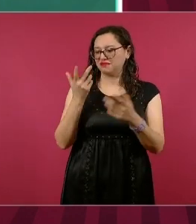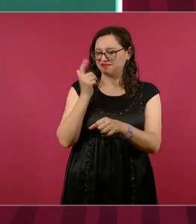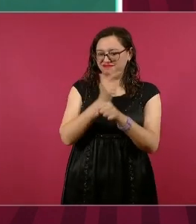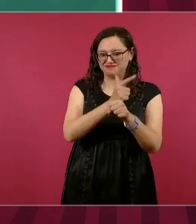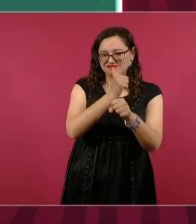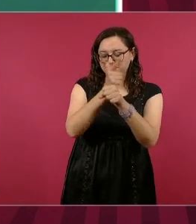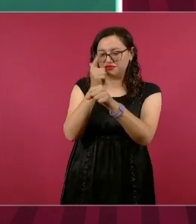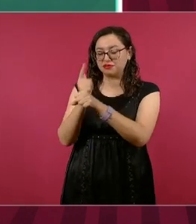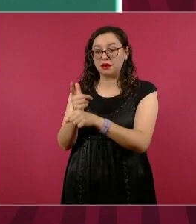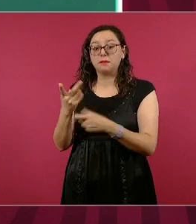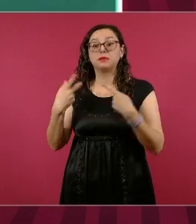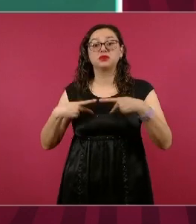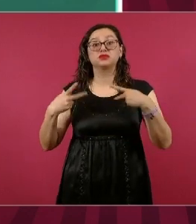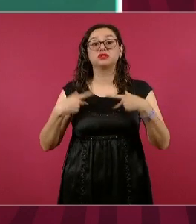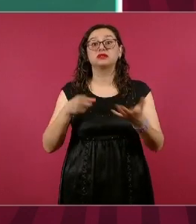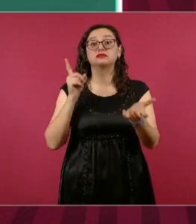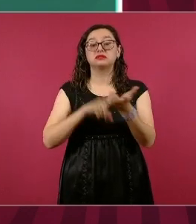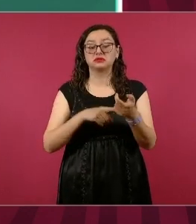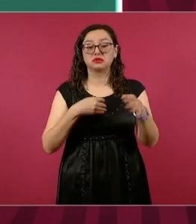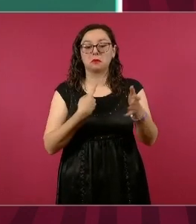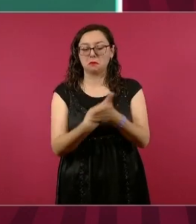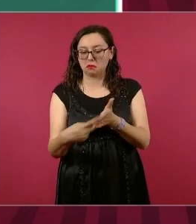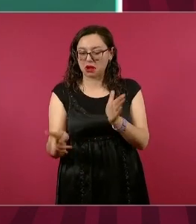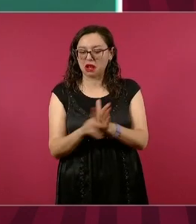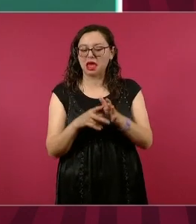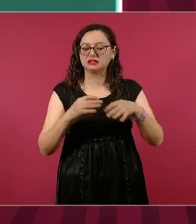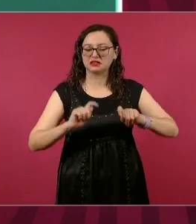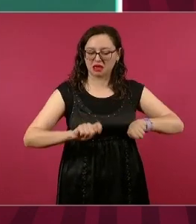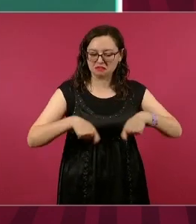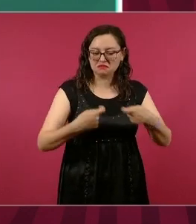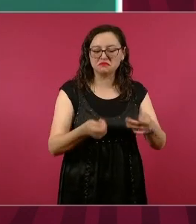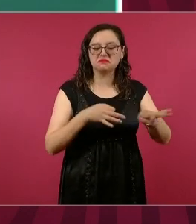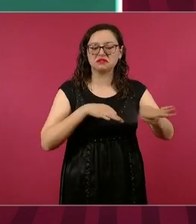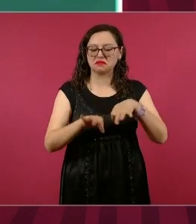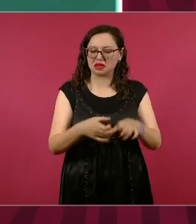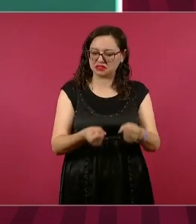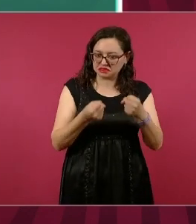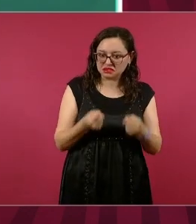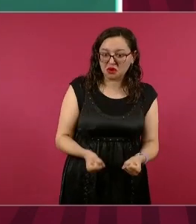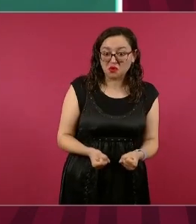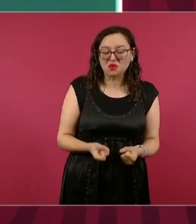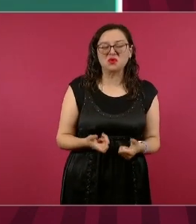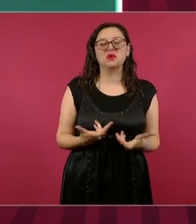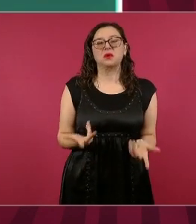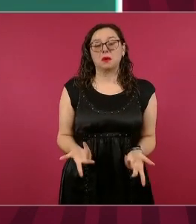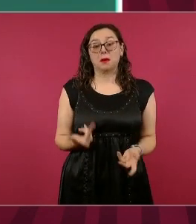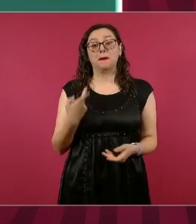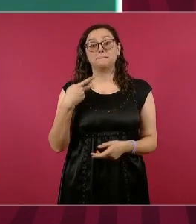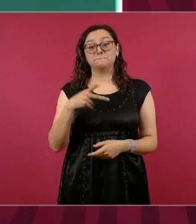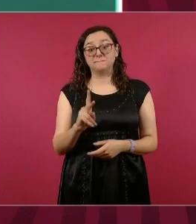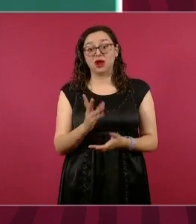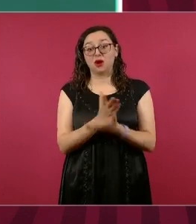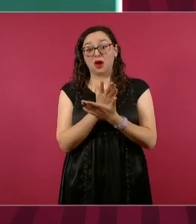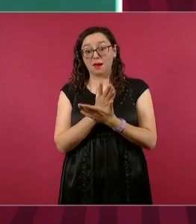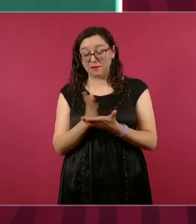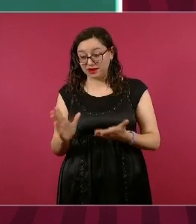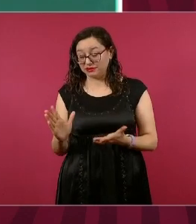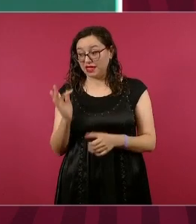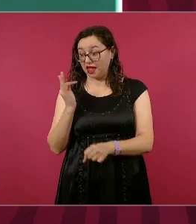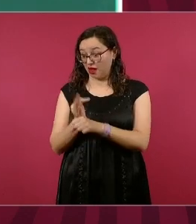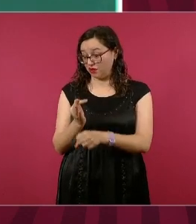certeza laboral para el personal de salud, entre otros. Pero estamos en este momento, además de los comités de salud para el